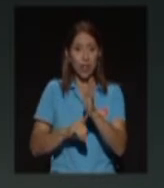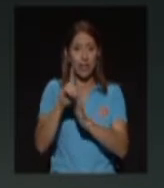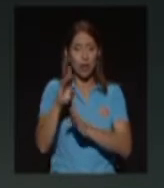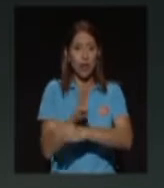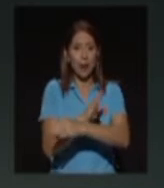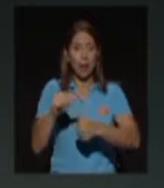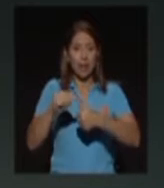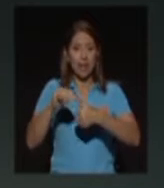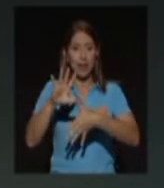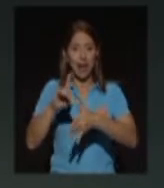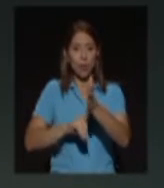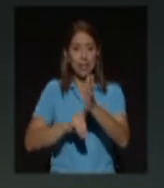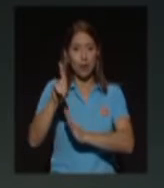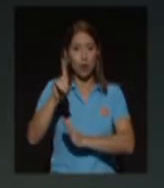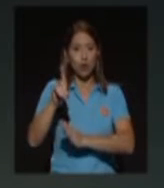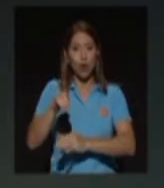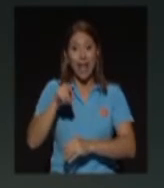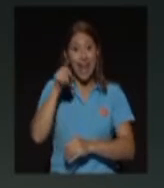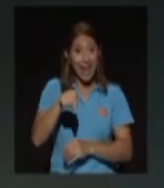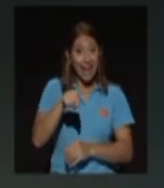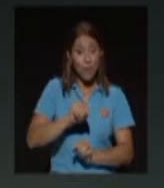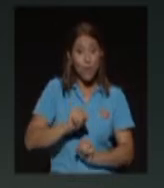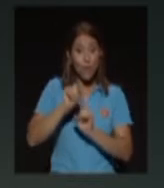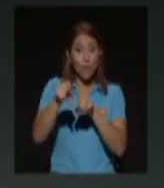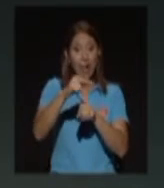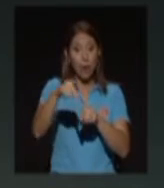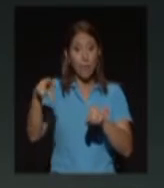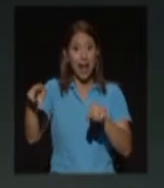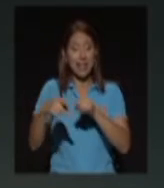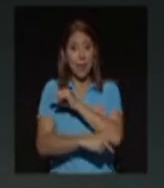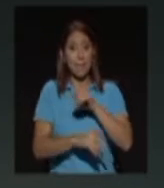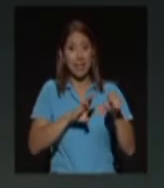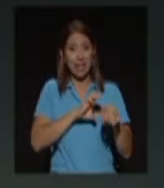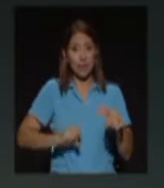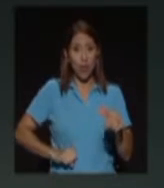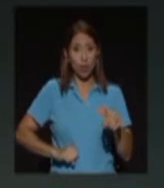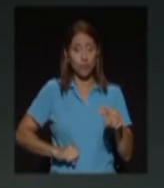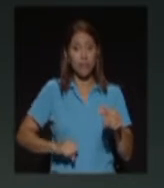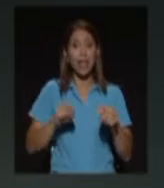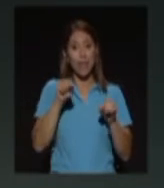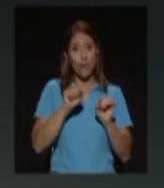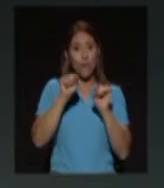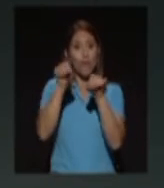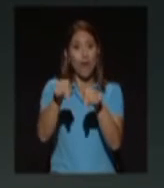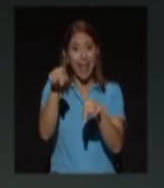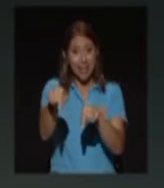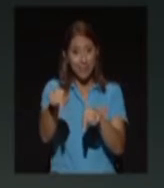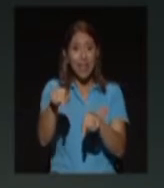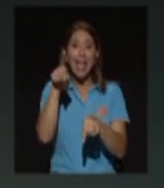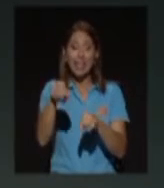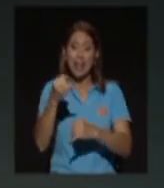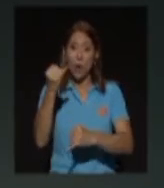Banco Interamericano de Desarrollo, se fue a bañar en una playa en El Salvador y esa fue la última actividad